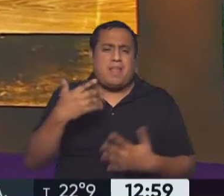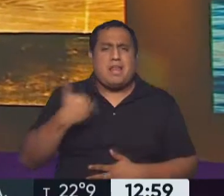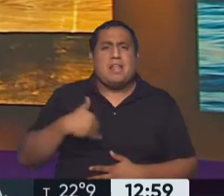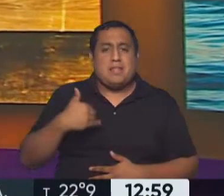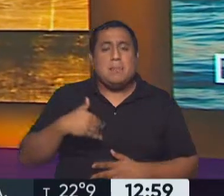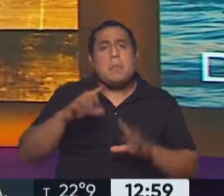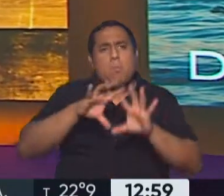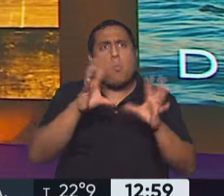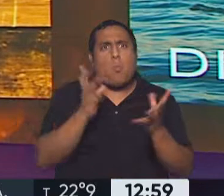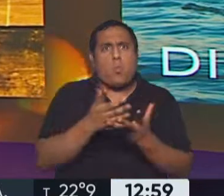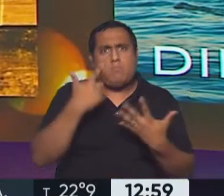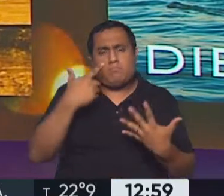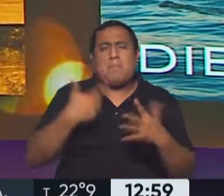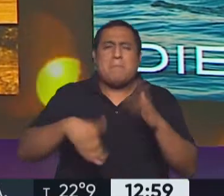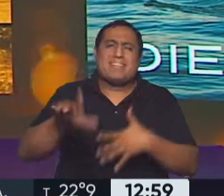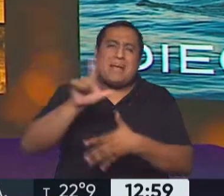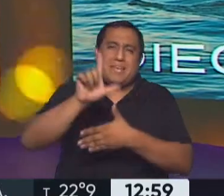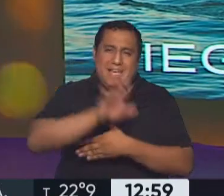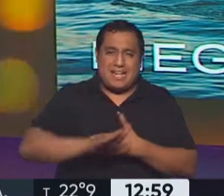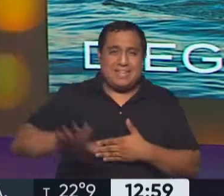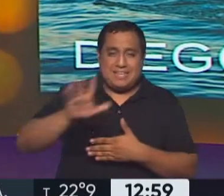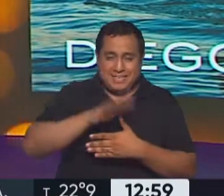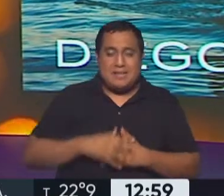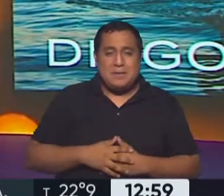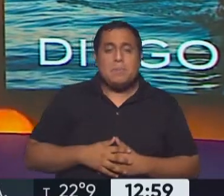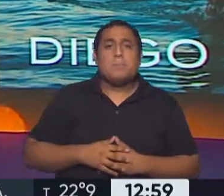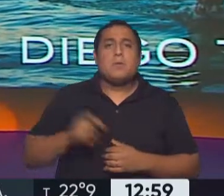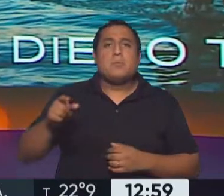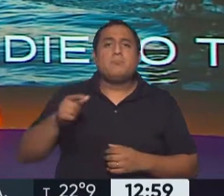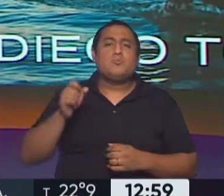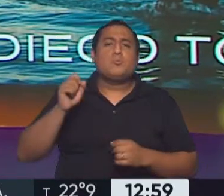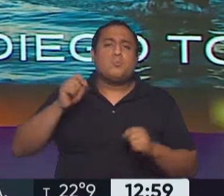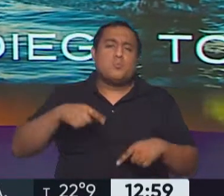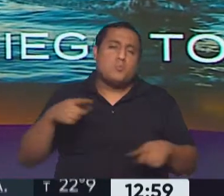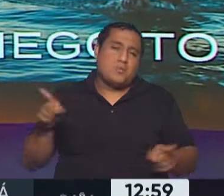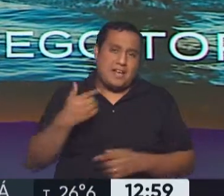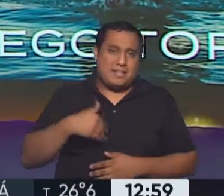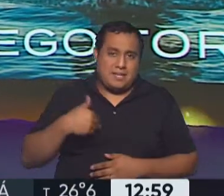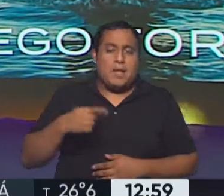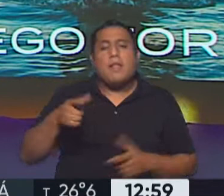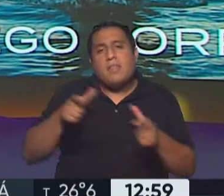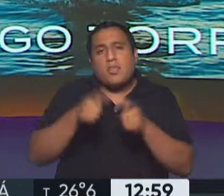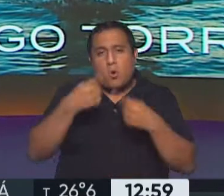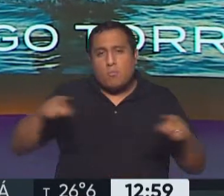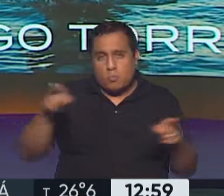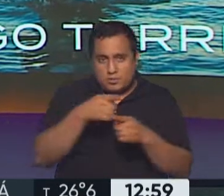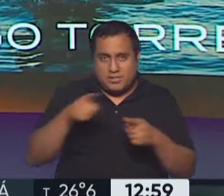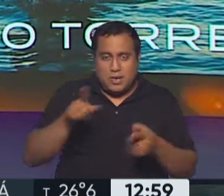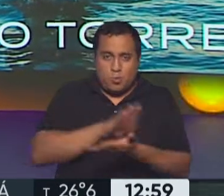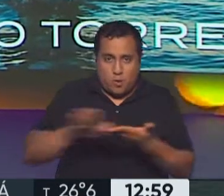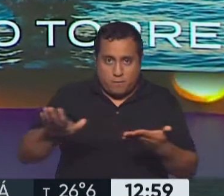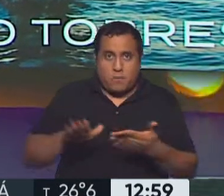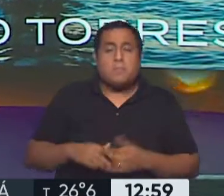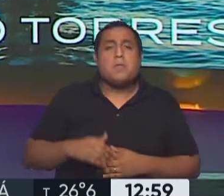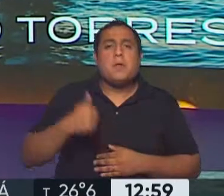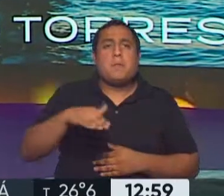mundo, sobre todo en América Latina. Bueno, este embajador de la música argentina está presentando Atlántico a pie. Se viene en mayo la presentación en el